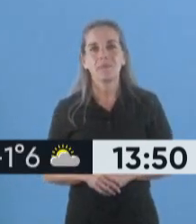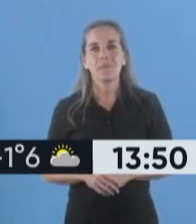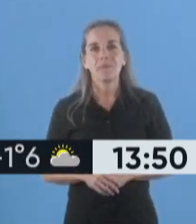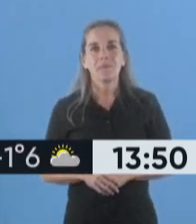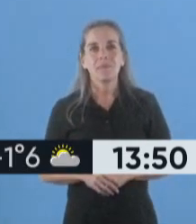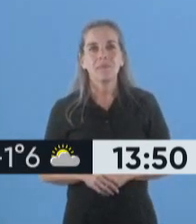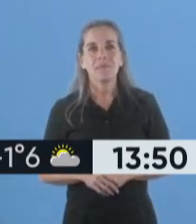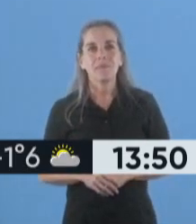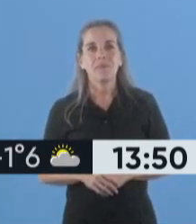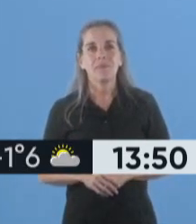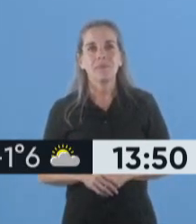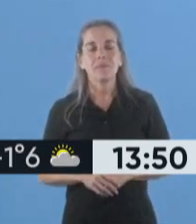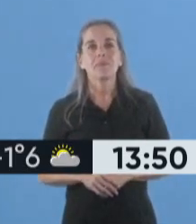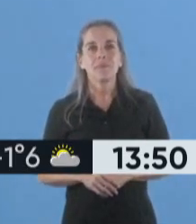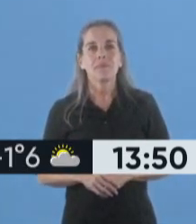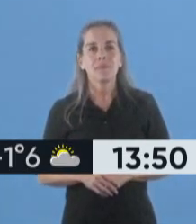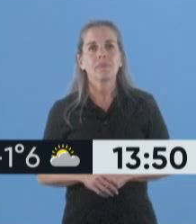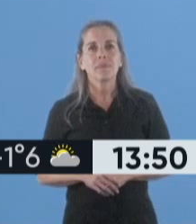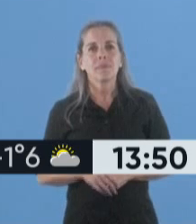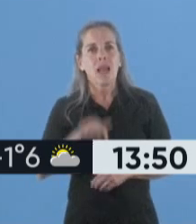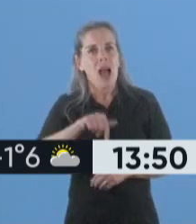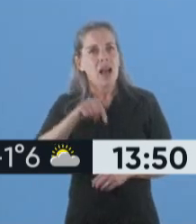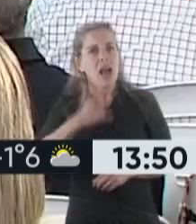Y hay acá 6.500